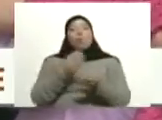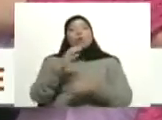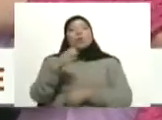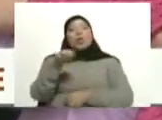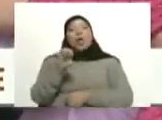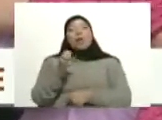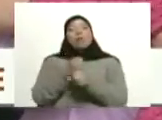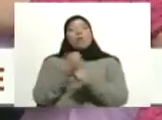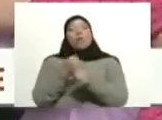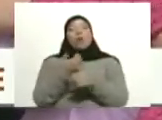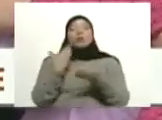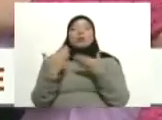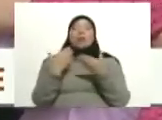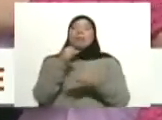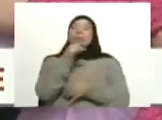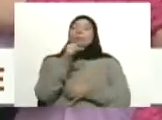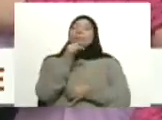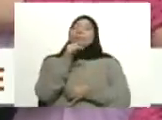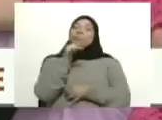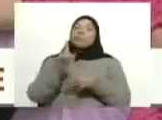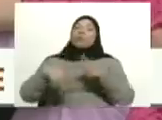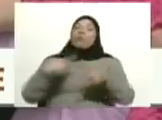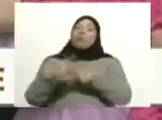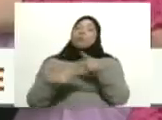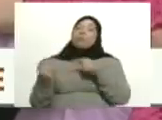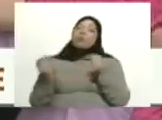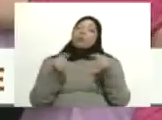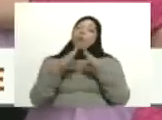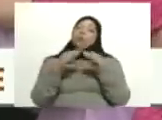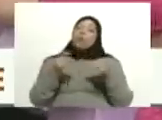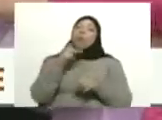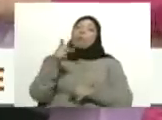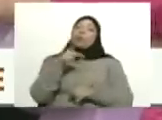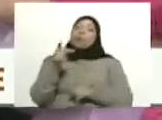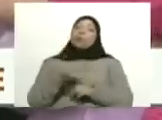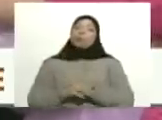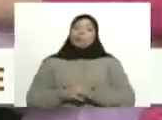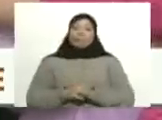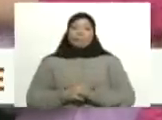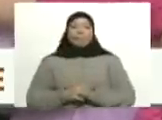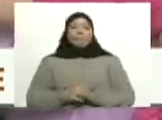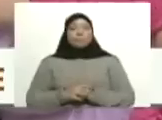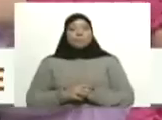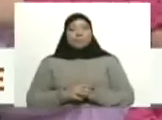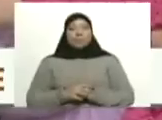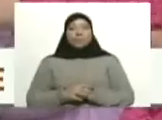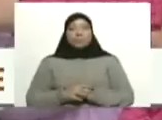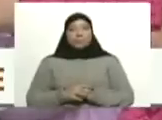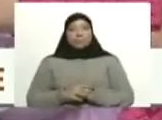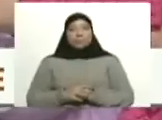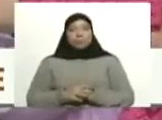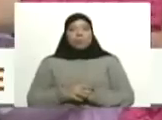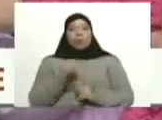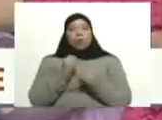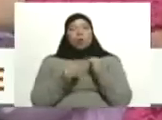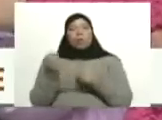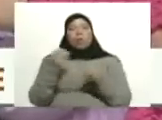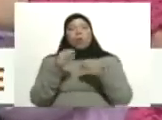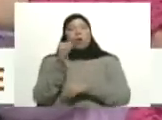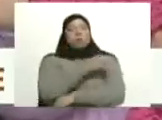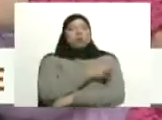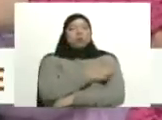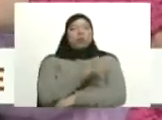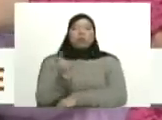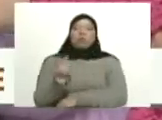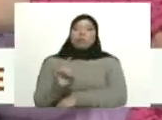Nacional Electoral sirva de base para los procesos de diálogo con todos los sectores políticos. Diputado, última. Una vez más se observa que la oposición